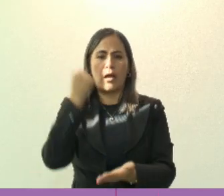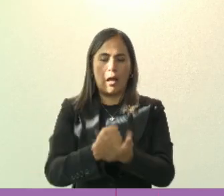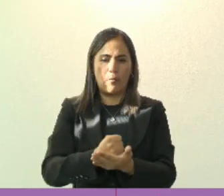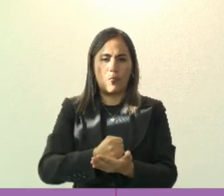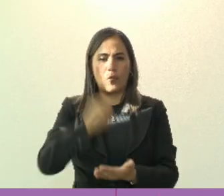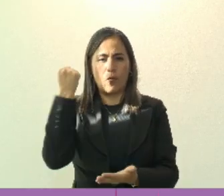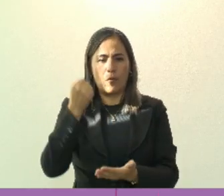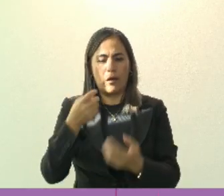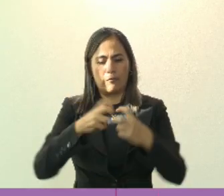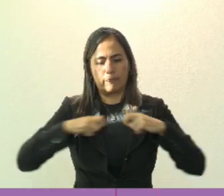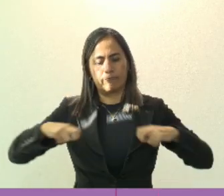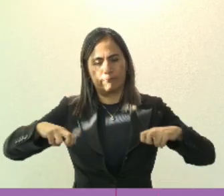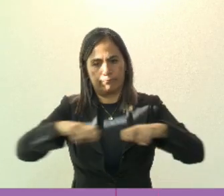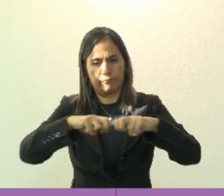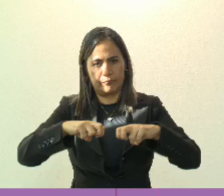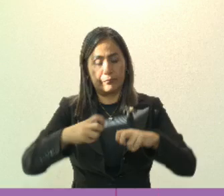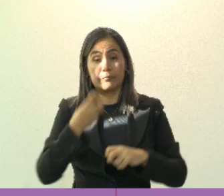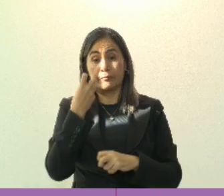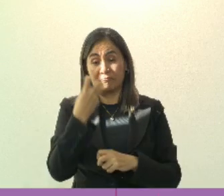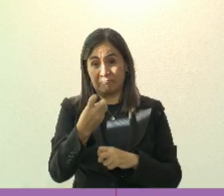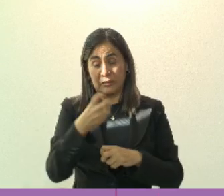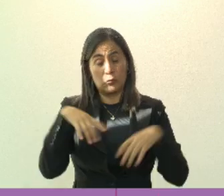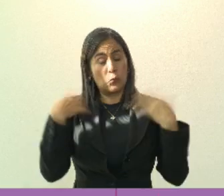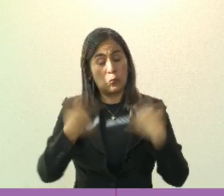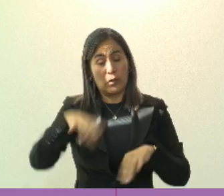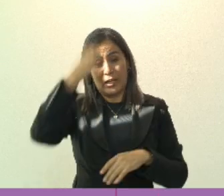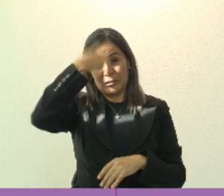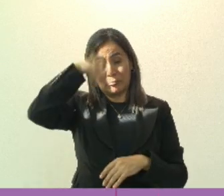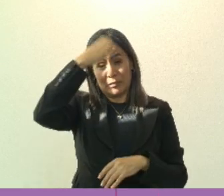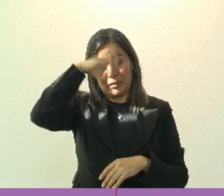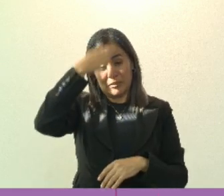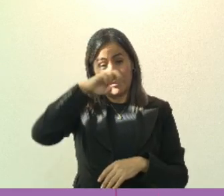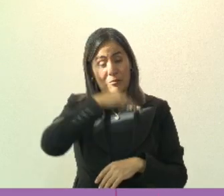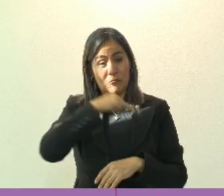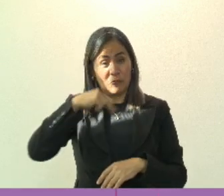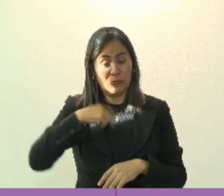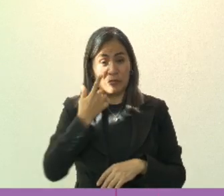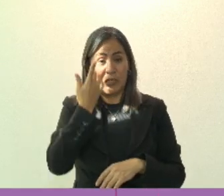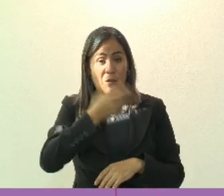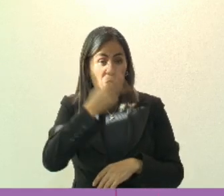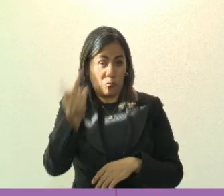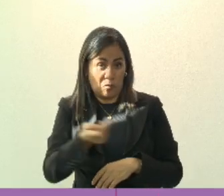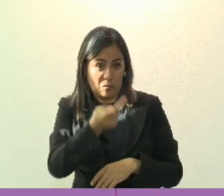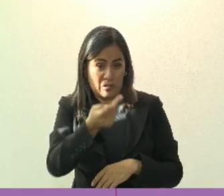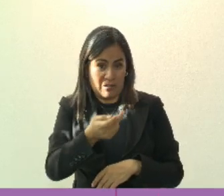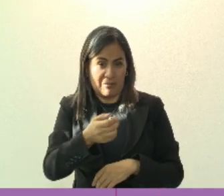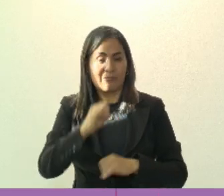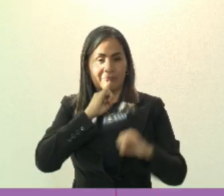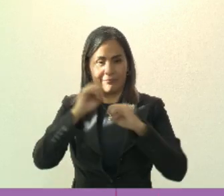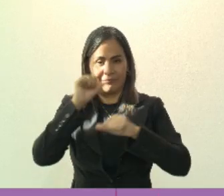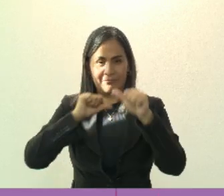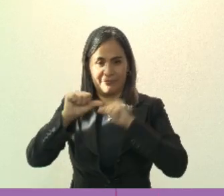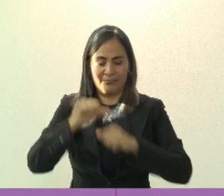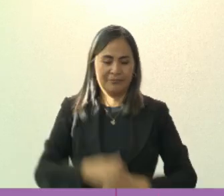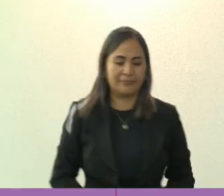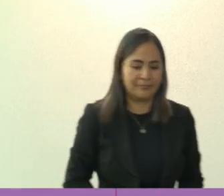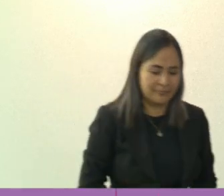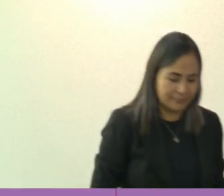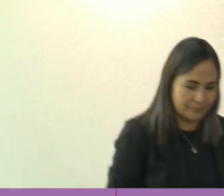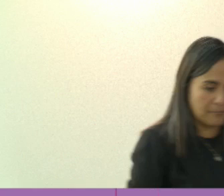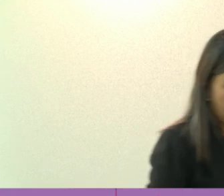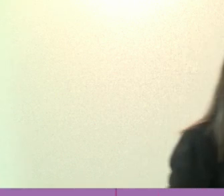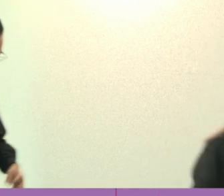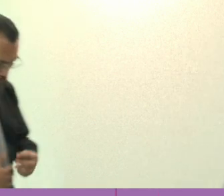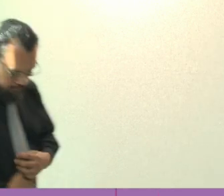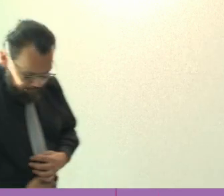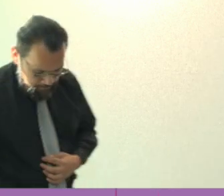por el Pleno. Y con esa vasta experiencia, nosotros queremos preguntarle cuál es